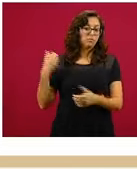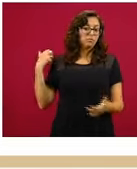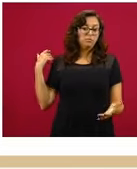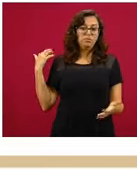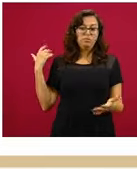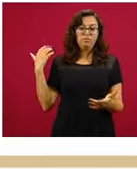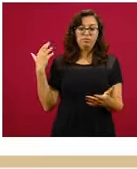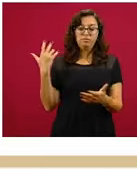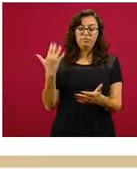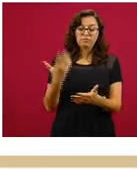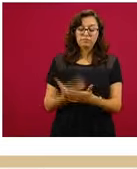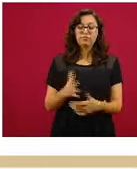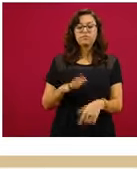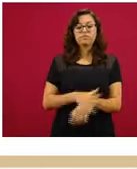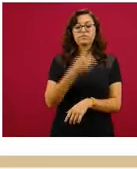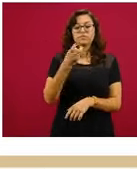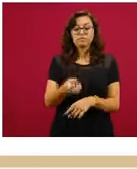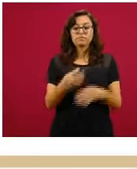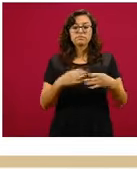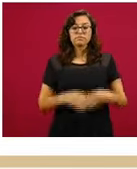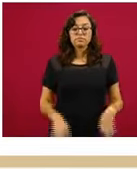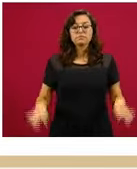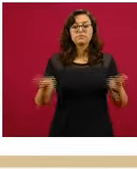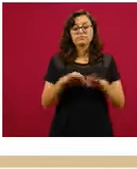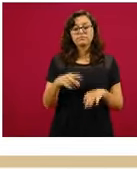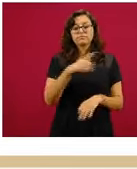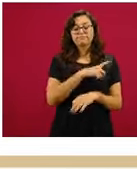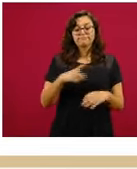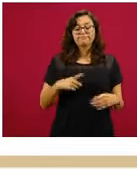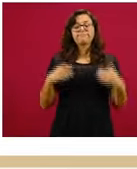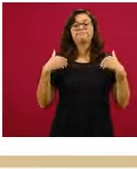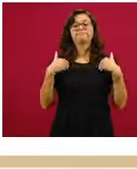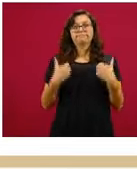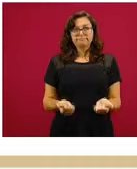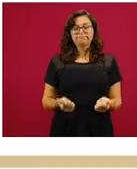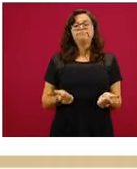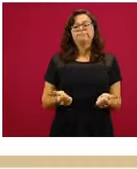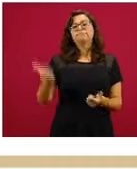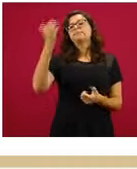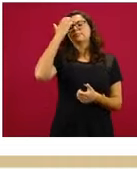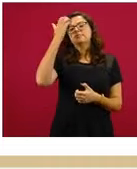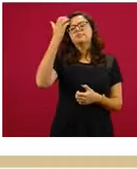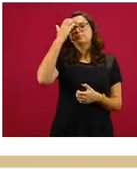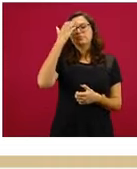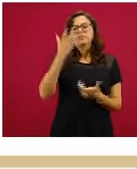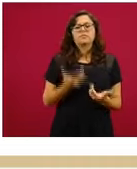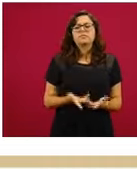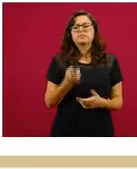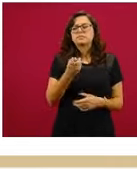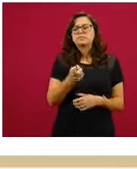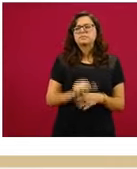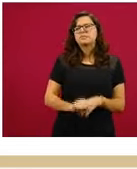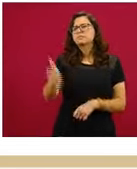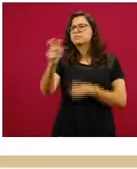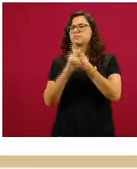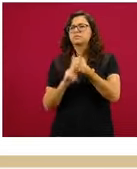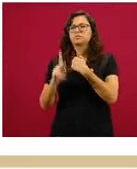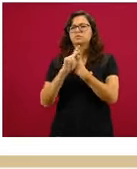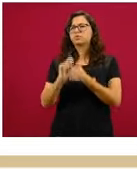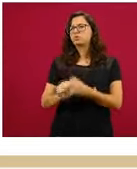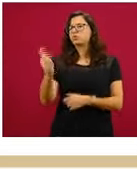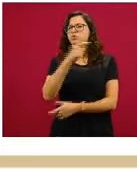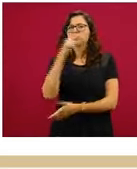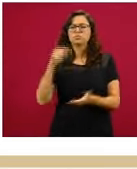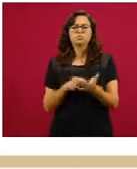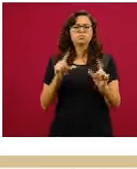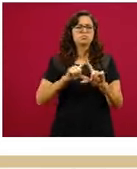es importante que conozcamos la enfermedad y que no pensemos que es una enfermedad de otro país o de otro lugar y que